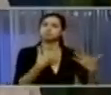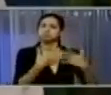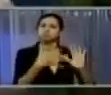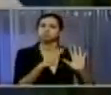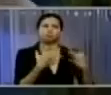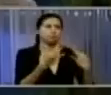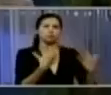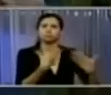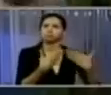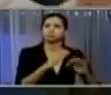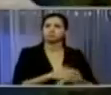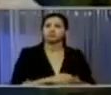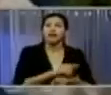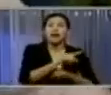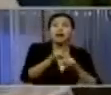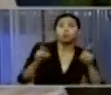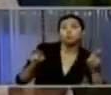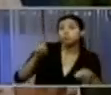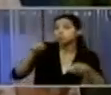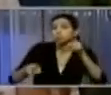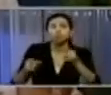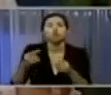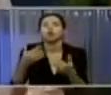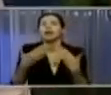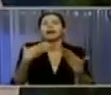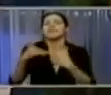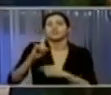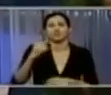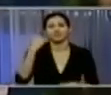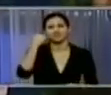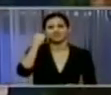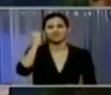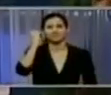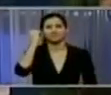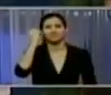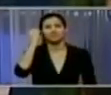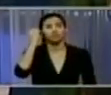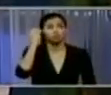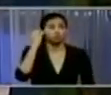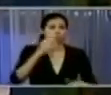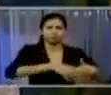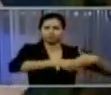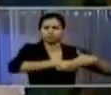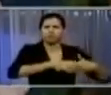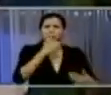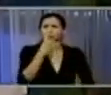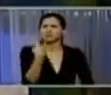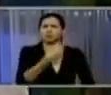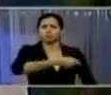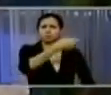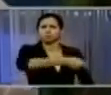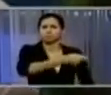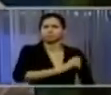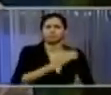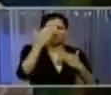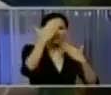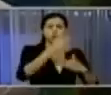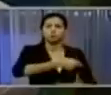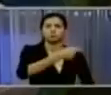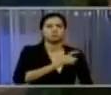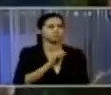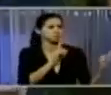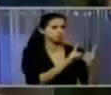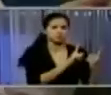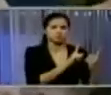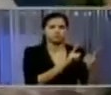Yo sé que algunos de ustedes no. Yo lo saludé el año pasado. Me parece una